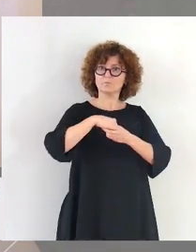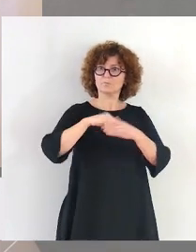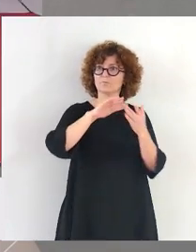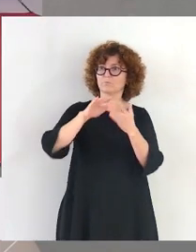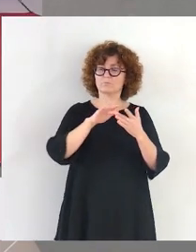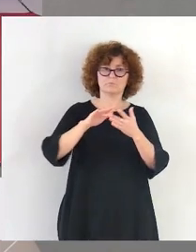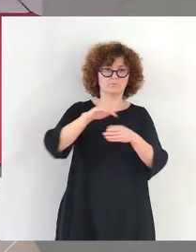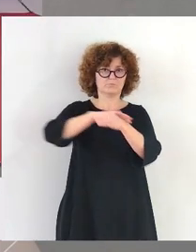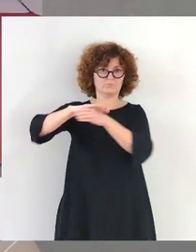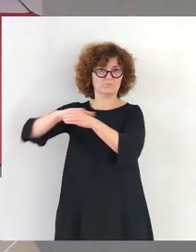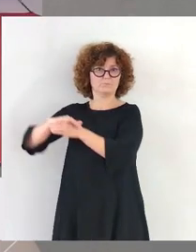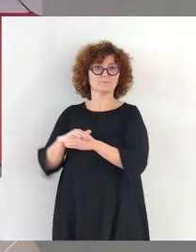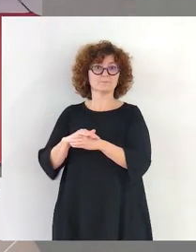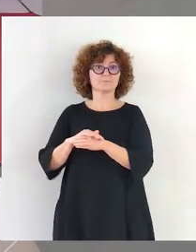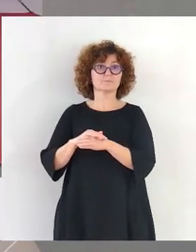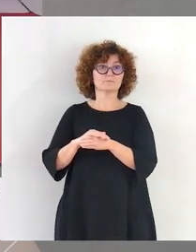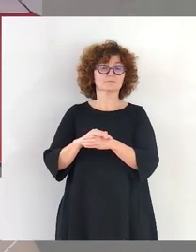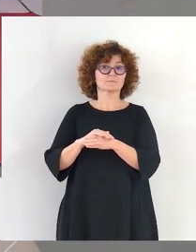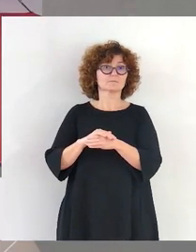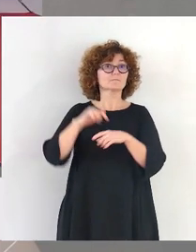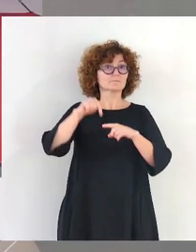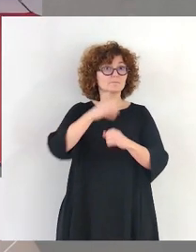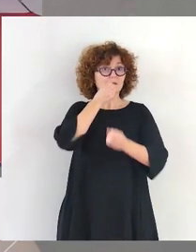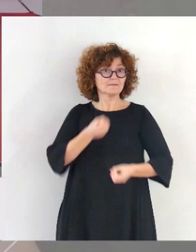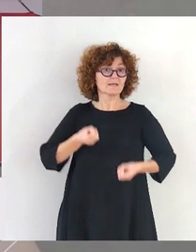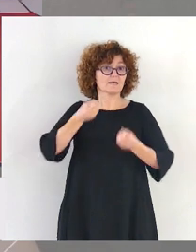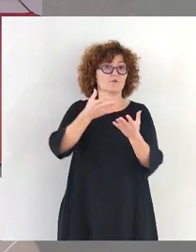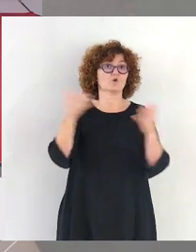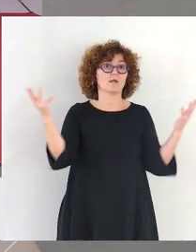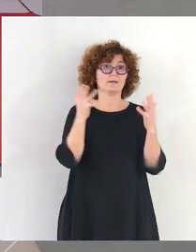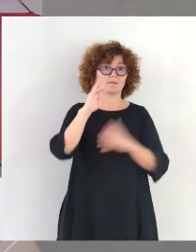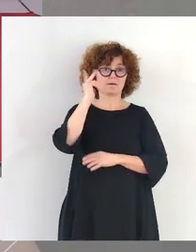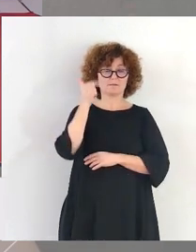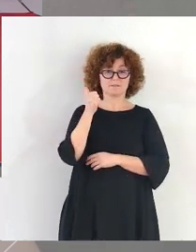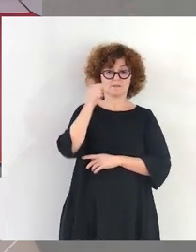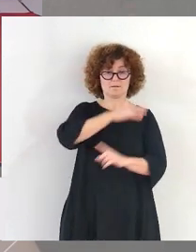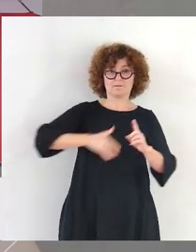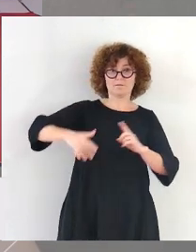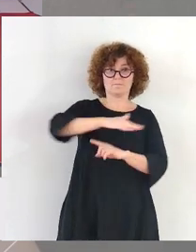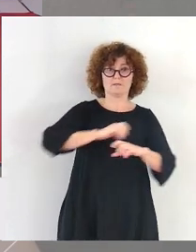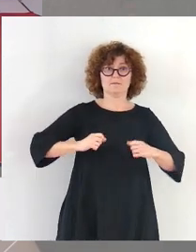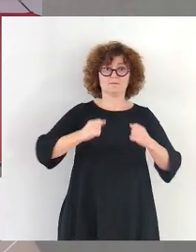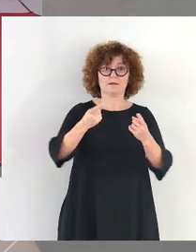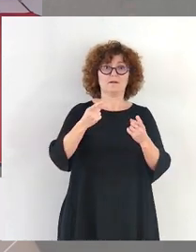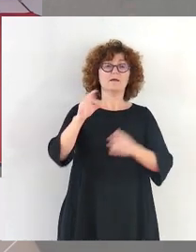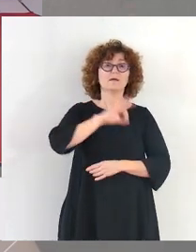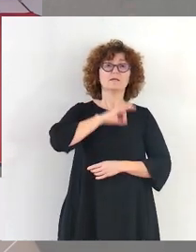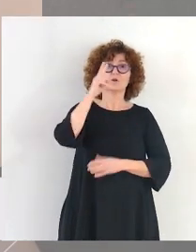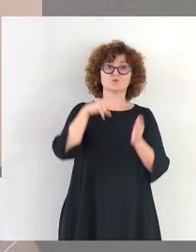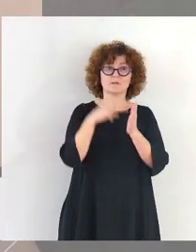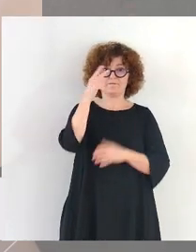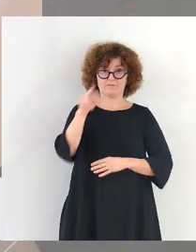internacional como el gobierno de fos presentado con la declaración de emergencia climática y ambiental en enero de